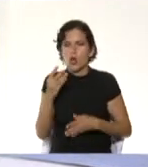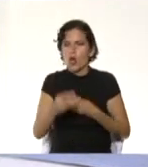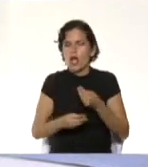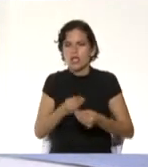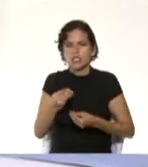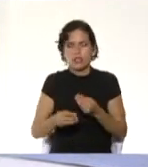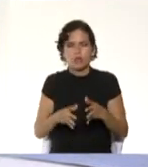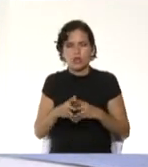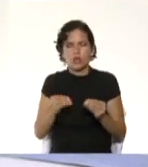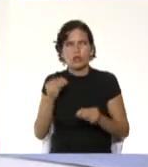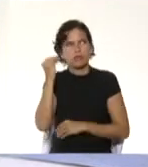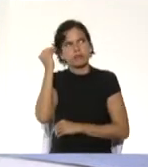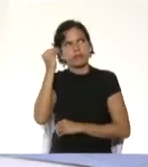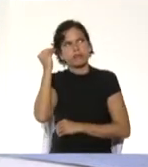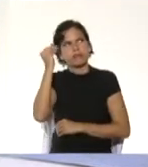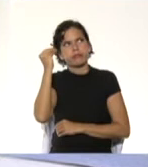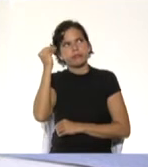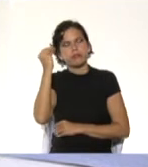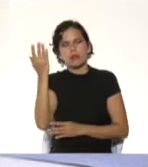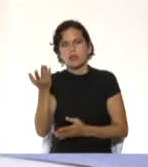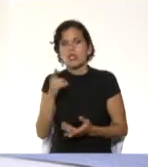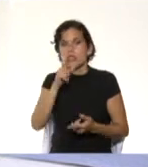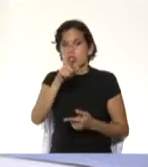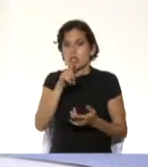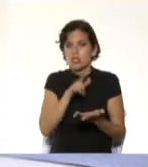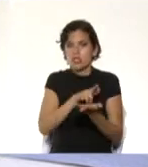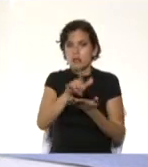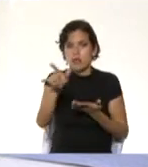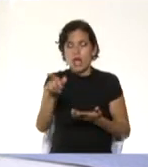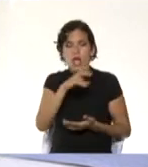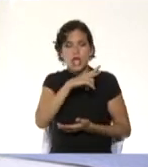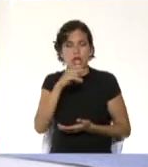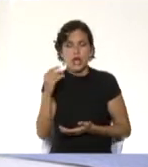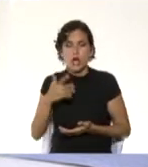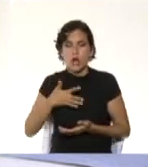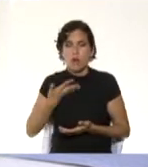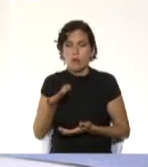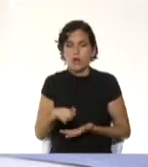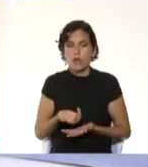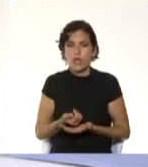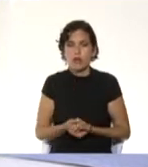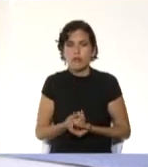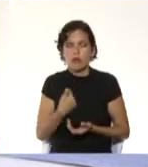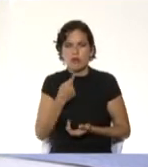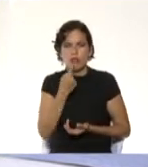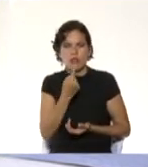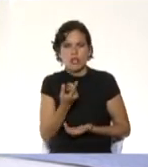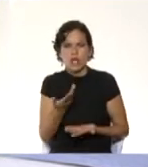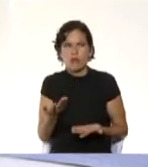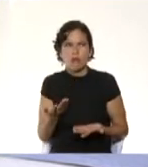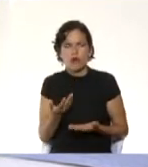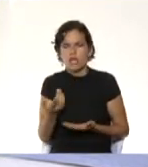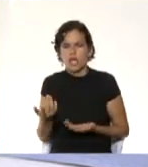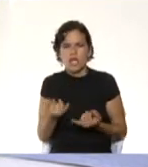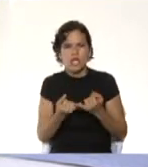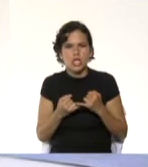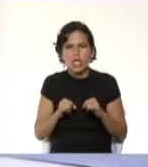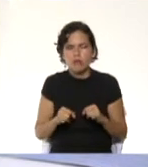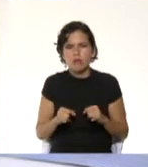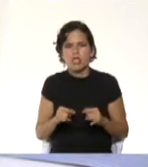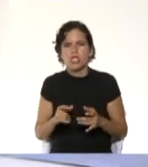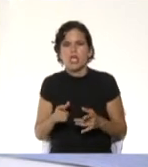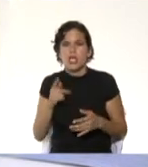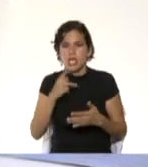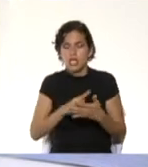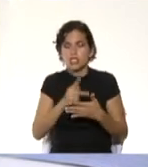Porque si no hacemos todas esas reflexiones y todos esos análisis de ese viaje, entonces no podemos, digamos